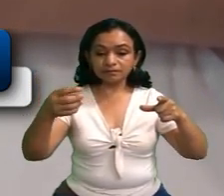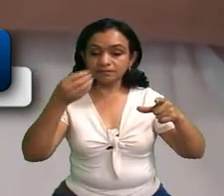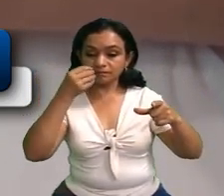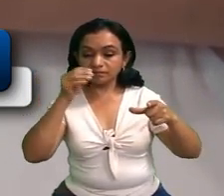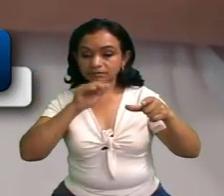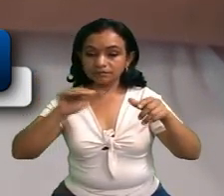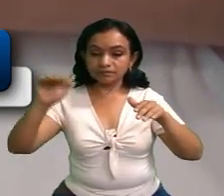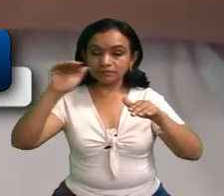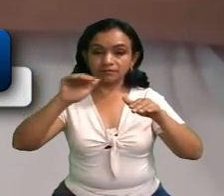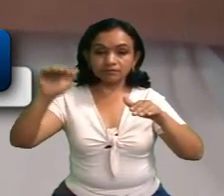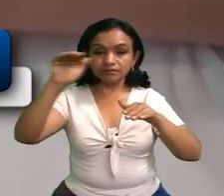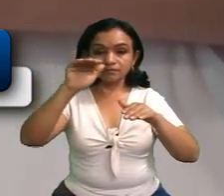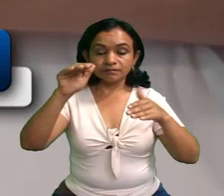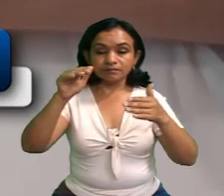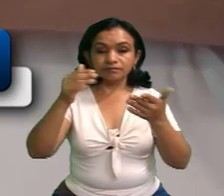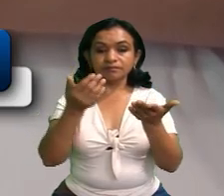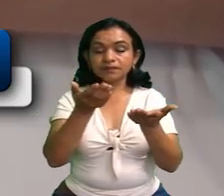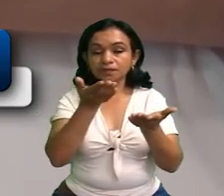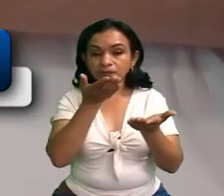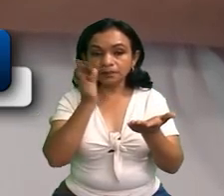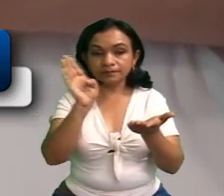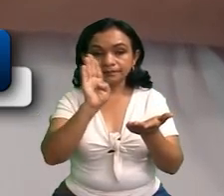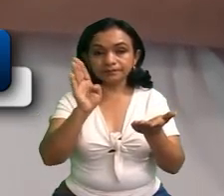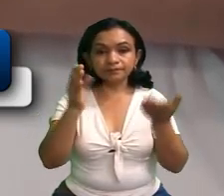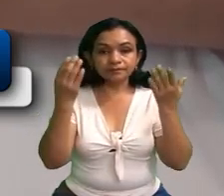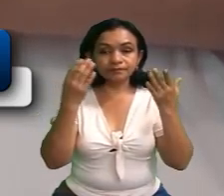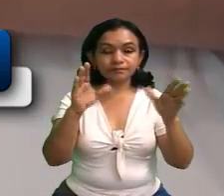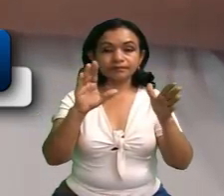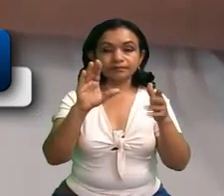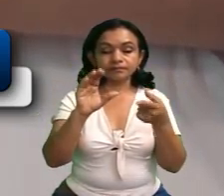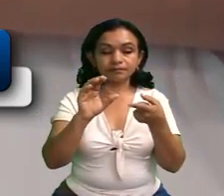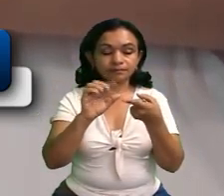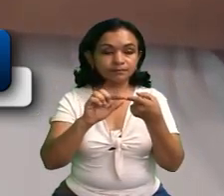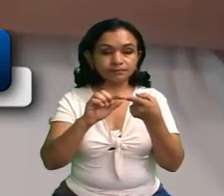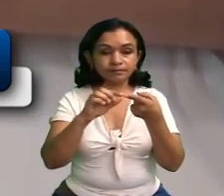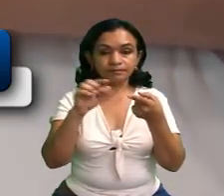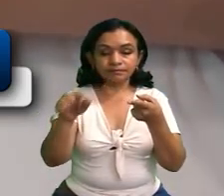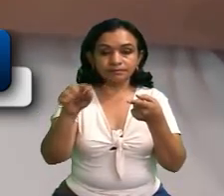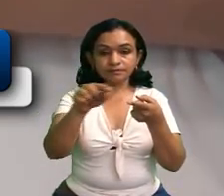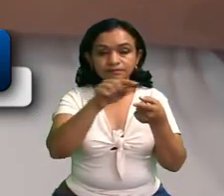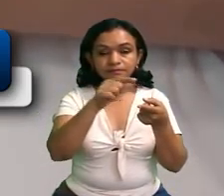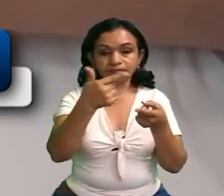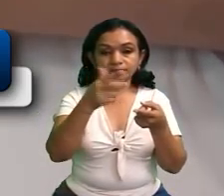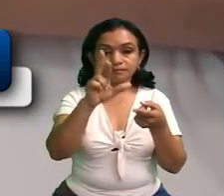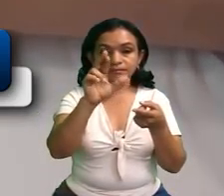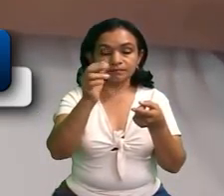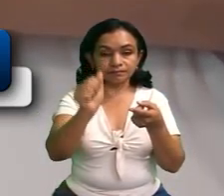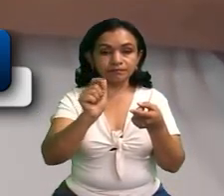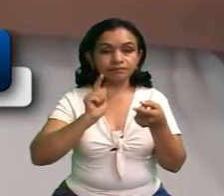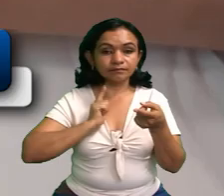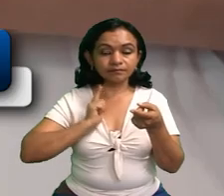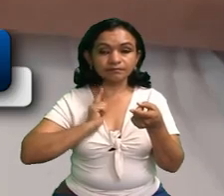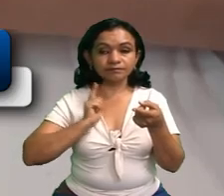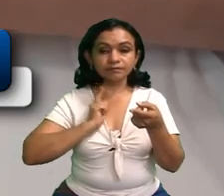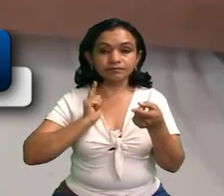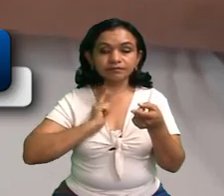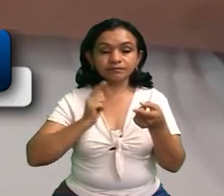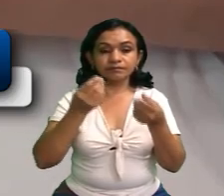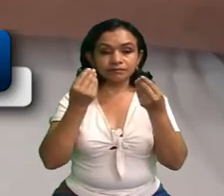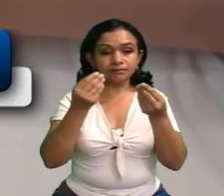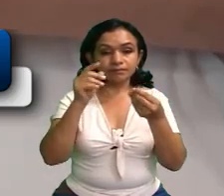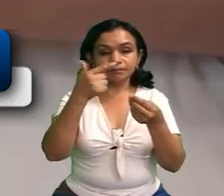dieta, las harinas refinadas, los productos carbonatados o grasas que productos que contengan